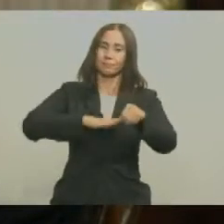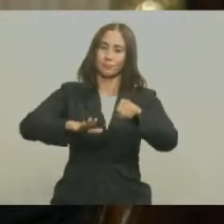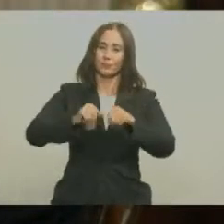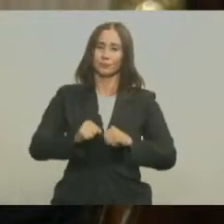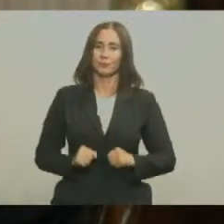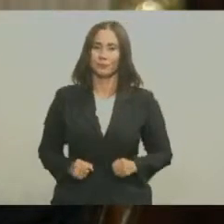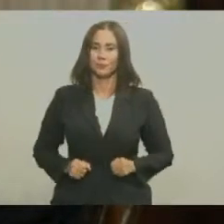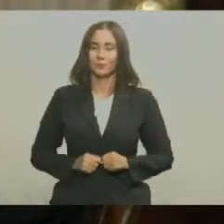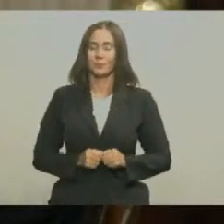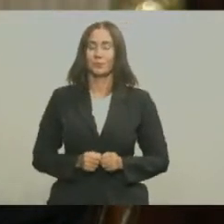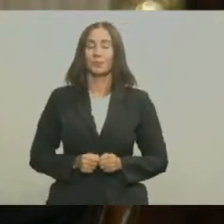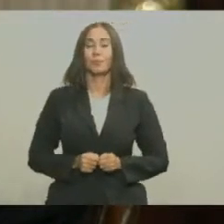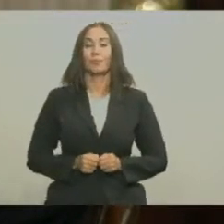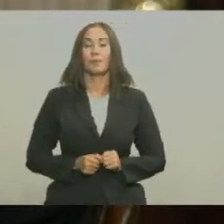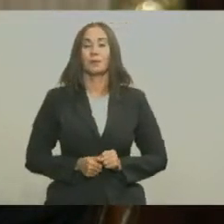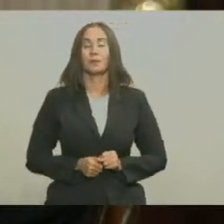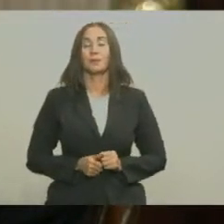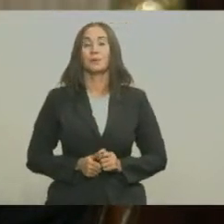Hoy